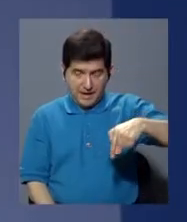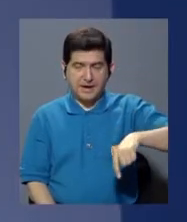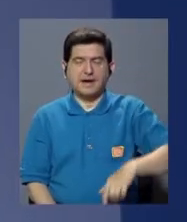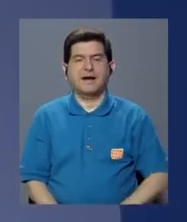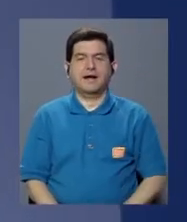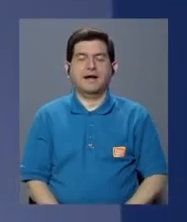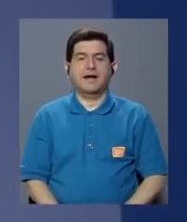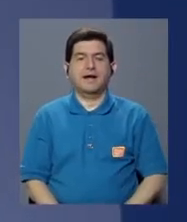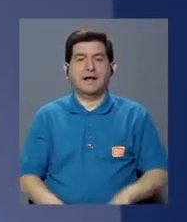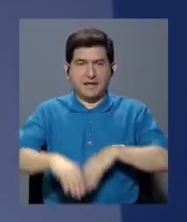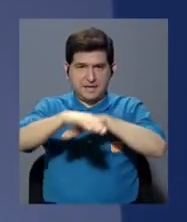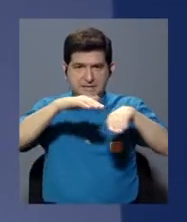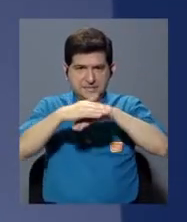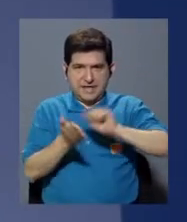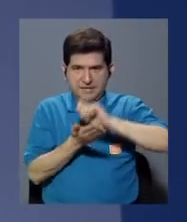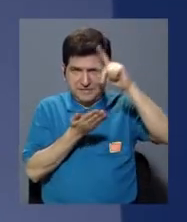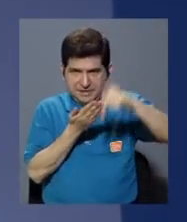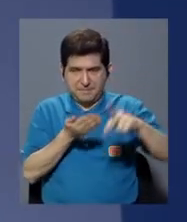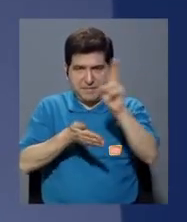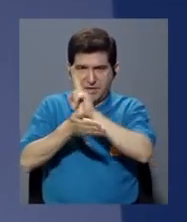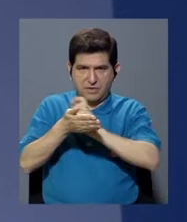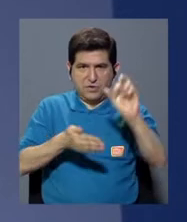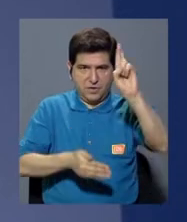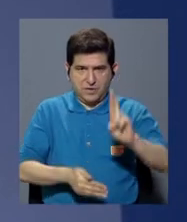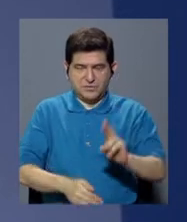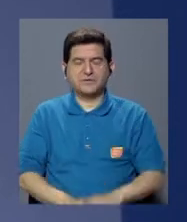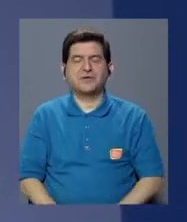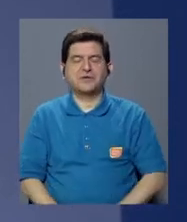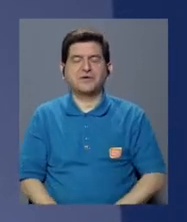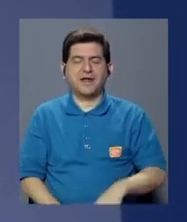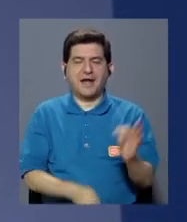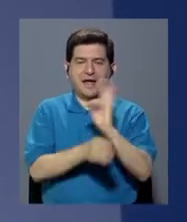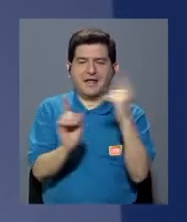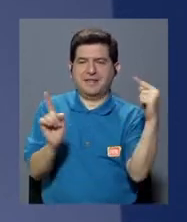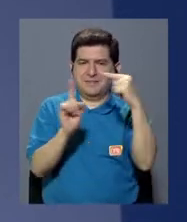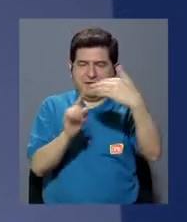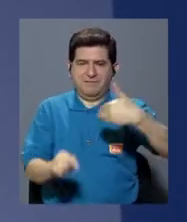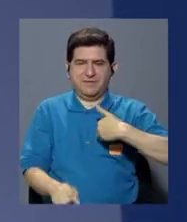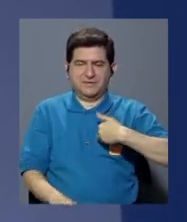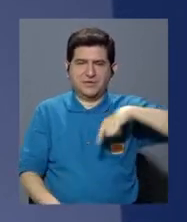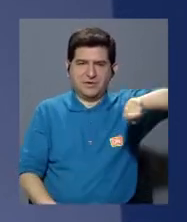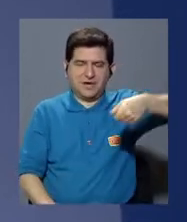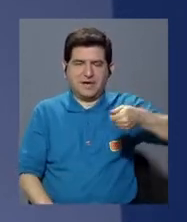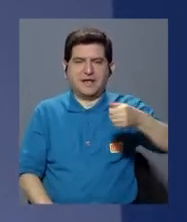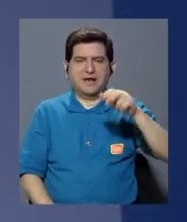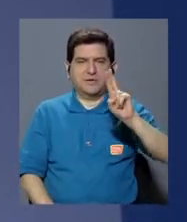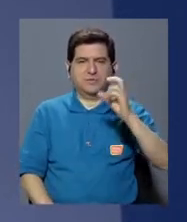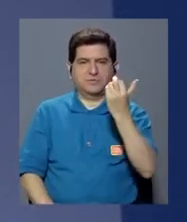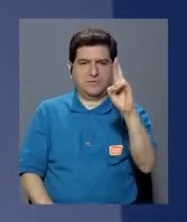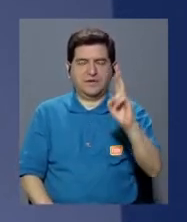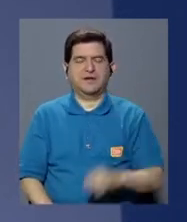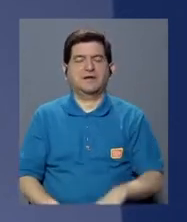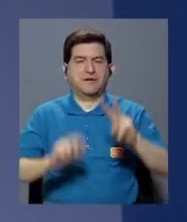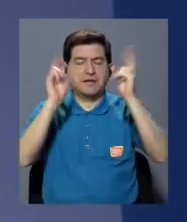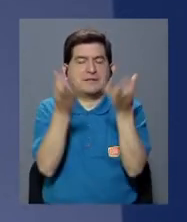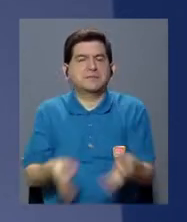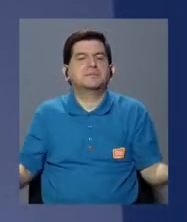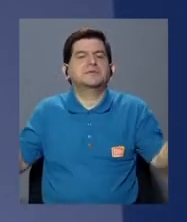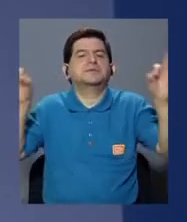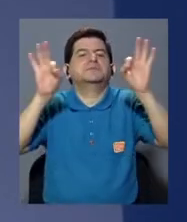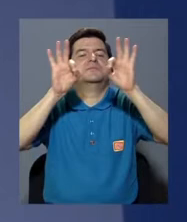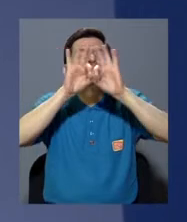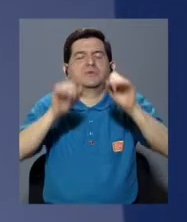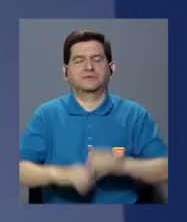Aquí desde el campus de Don Rodrigo Facio estamos haciendo Televisión con Sentido en Canal 15, Universidad de Costa Rica, planteando un tema